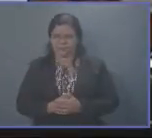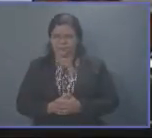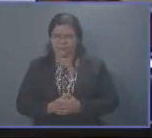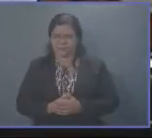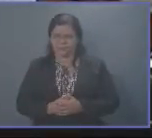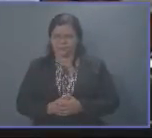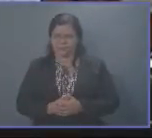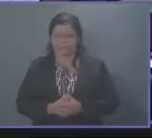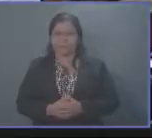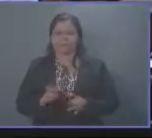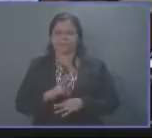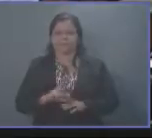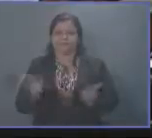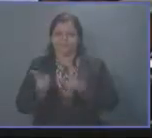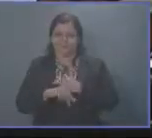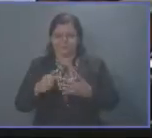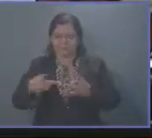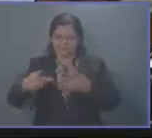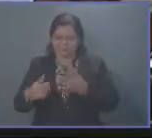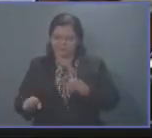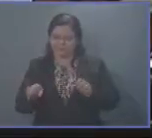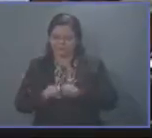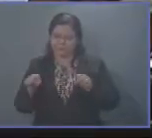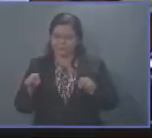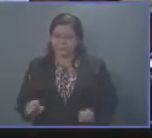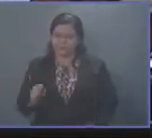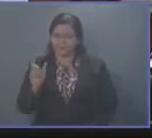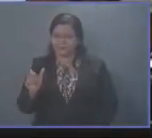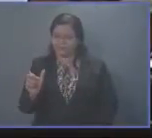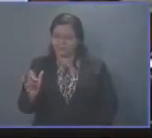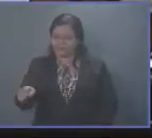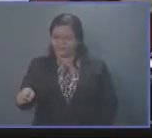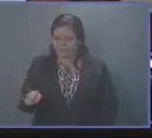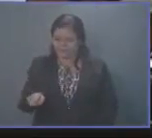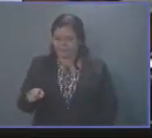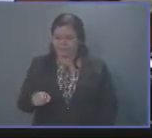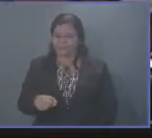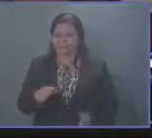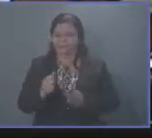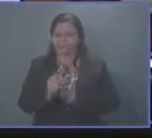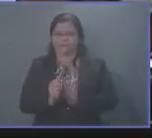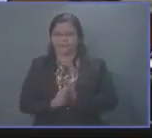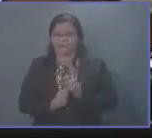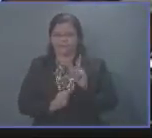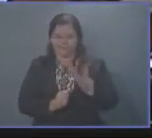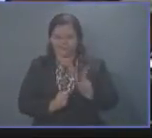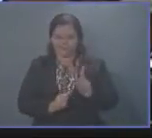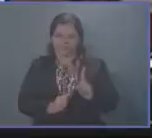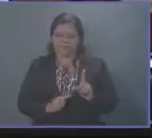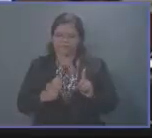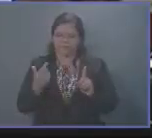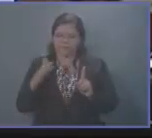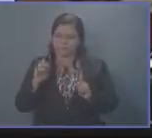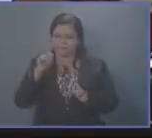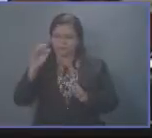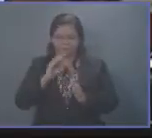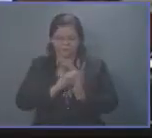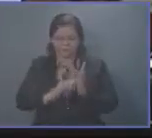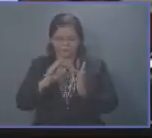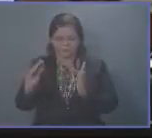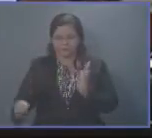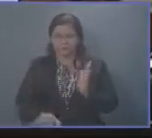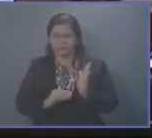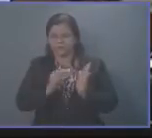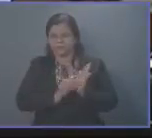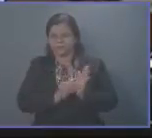Reforma a la ley del sistema de tarjetas de crédito. Artículo 1. Agrégase un inciso al artículo